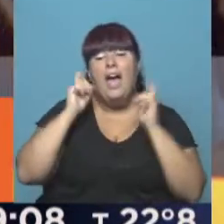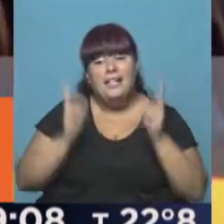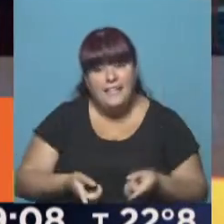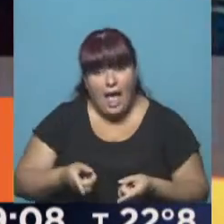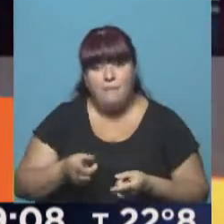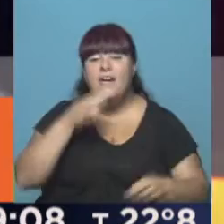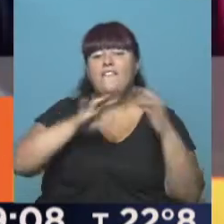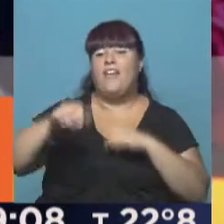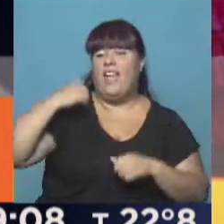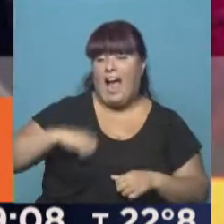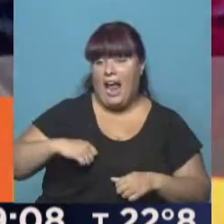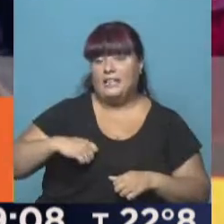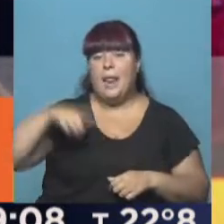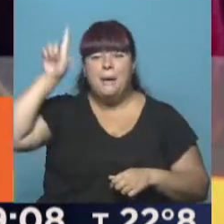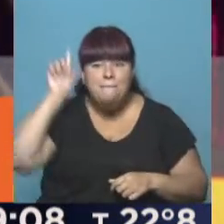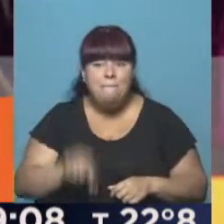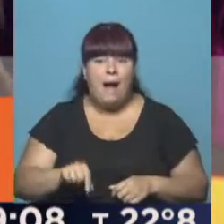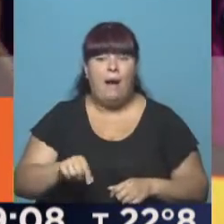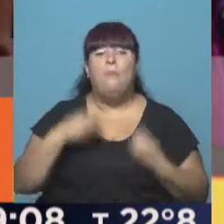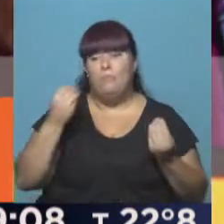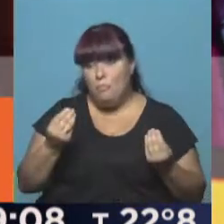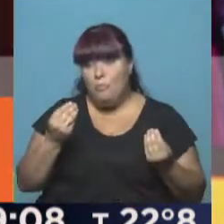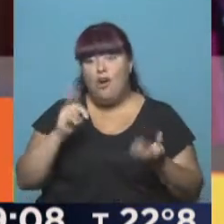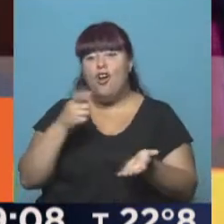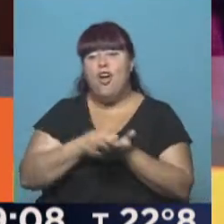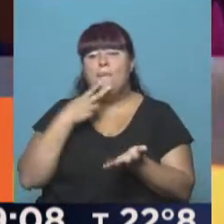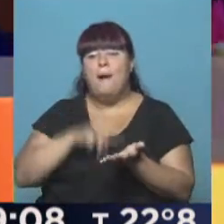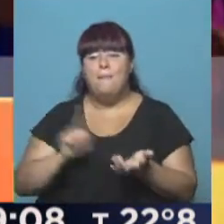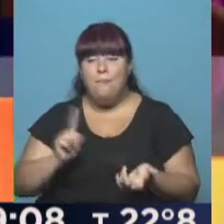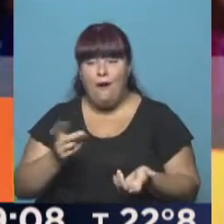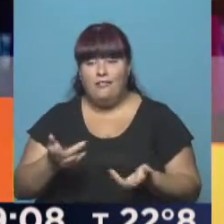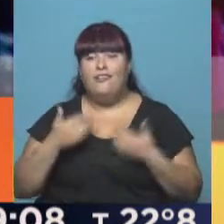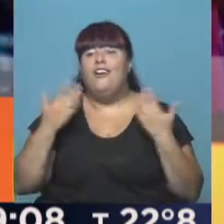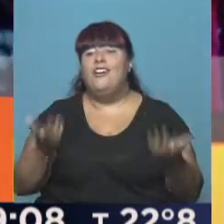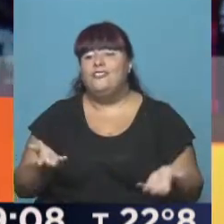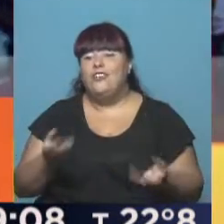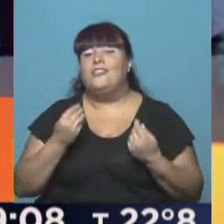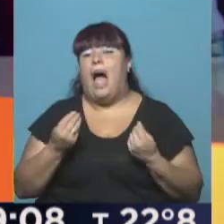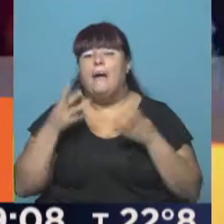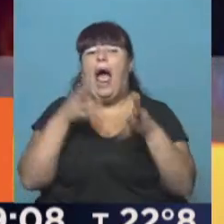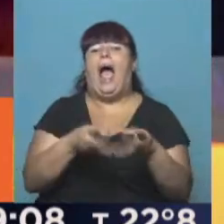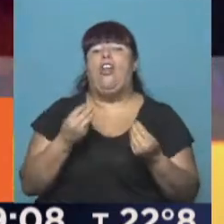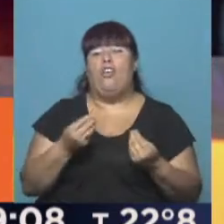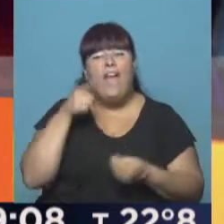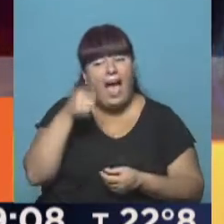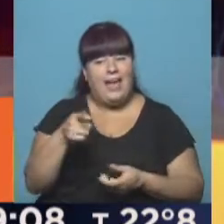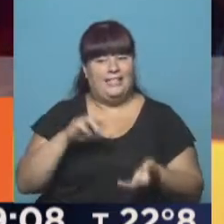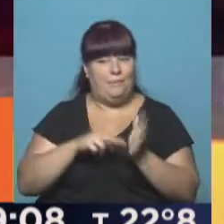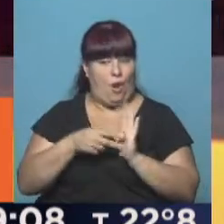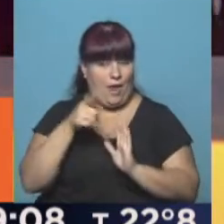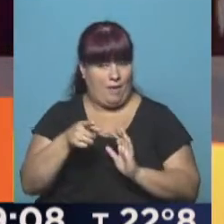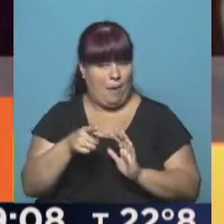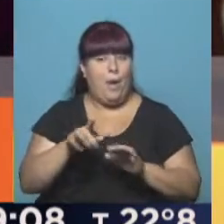vende carteras por niveles muchísimo más baratos pues justamente no pagan impuestos entonces a verón atacamos el problema ahí tenemos un tema